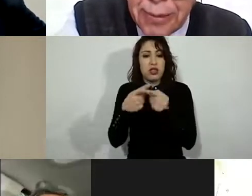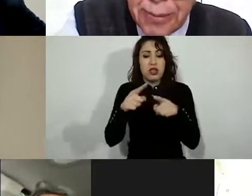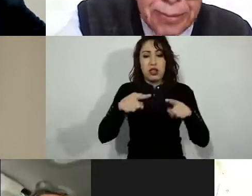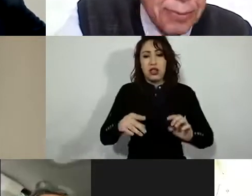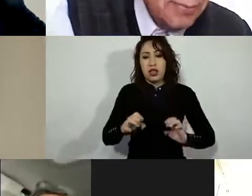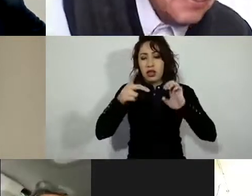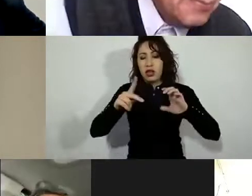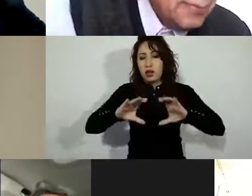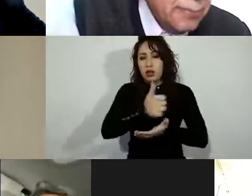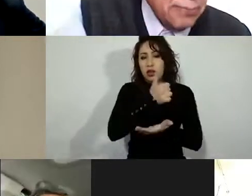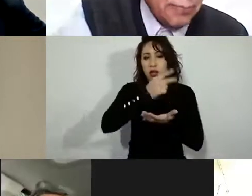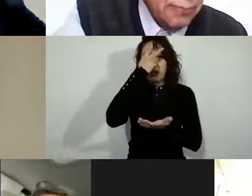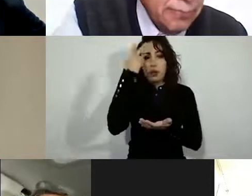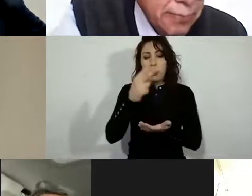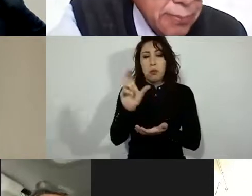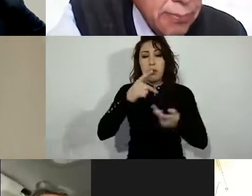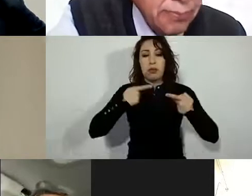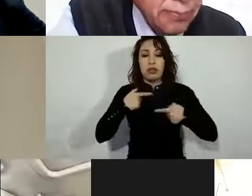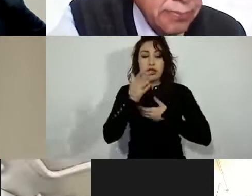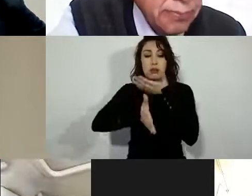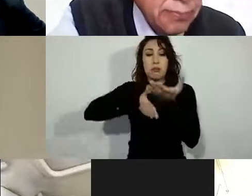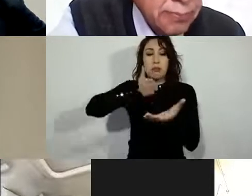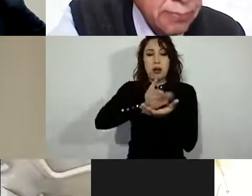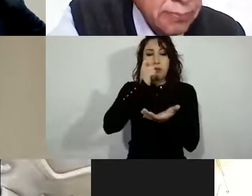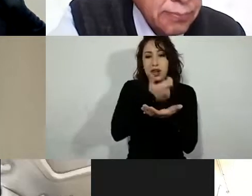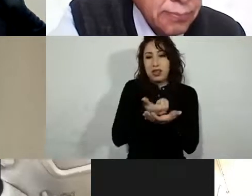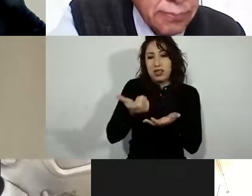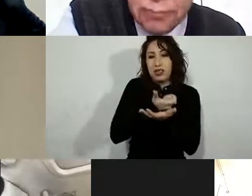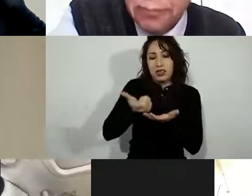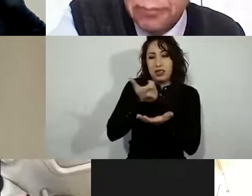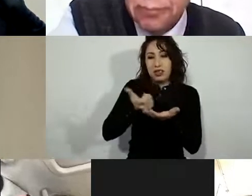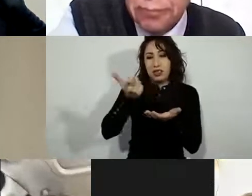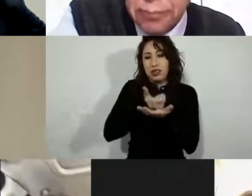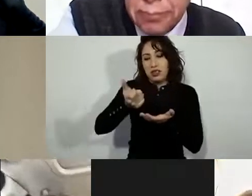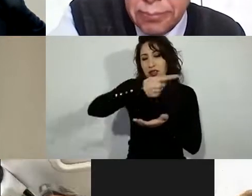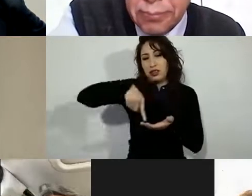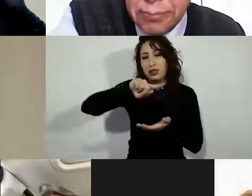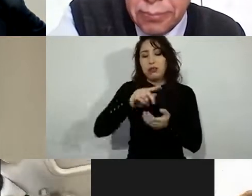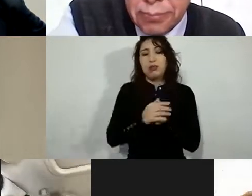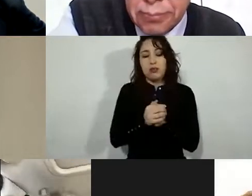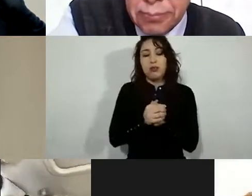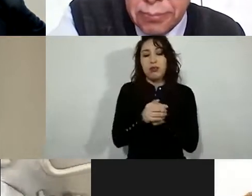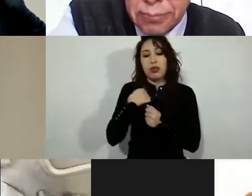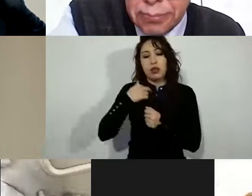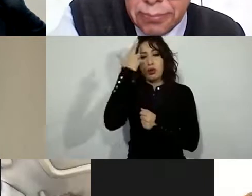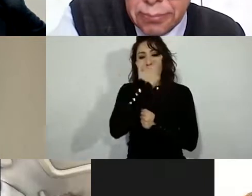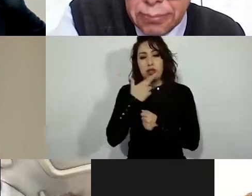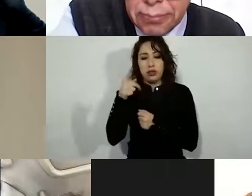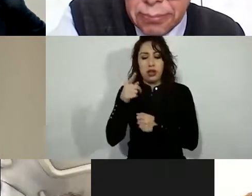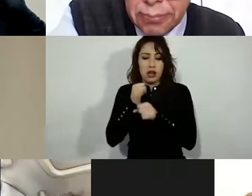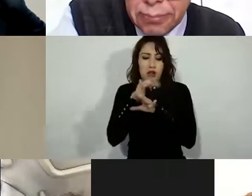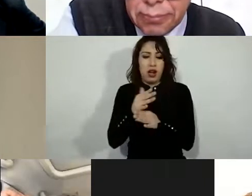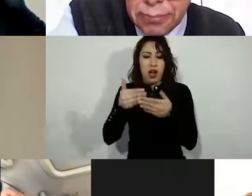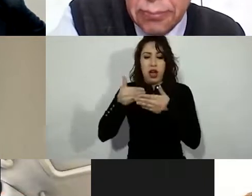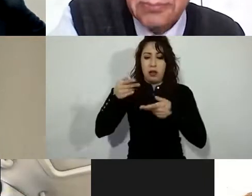por el pago de sueldos. Entonces, de acuerdo al informe que preparó el maestro Armando